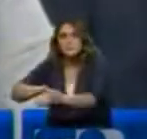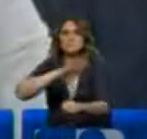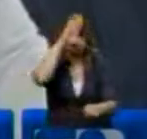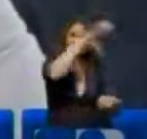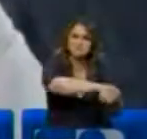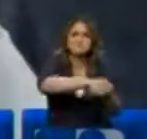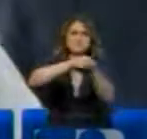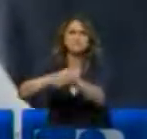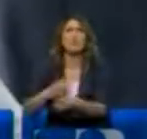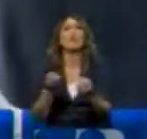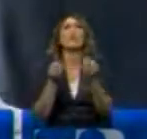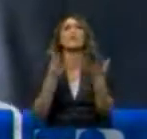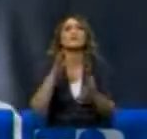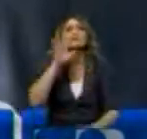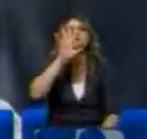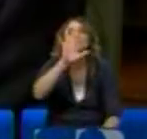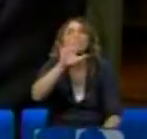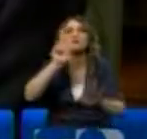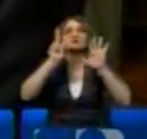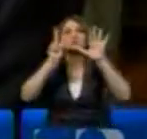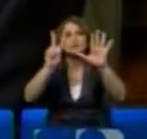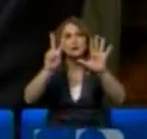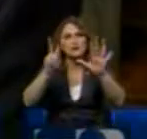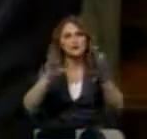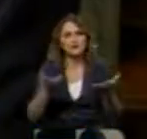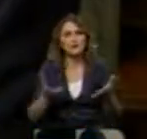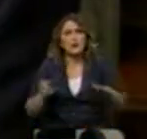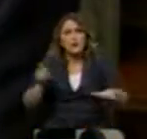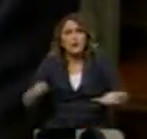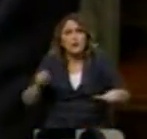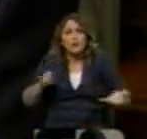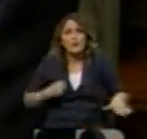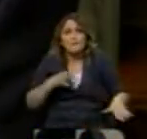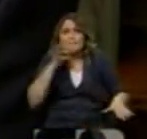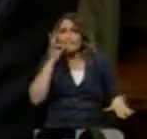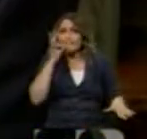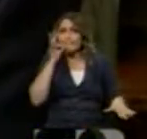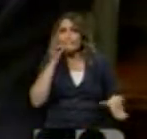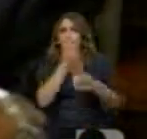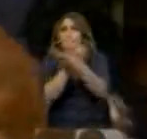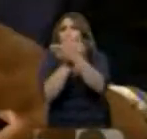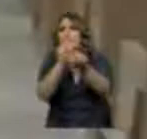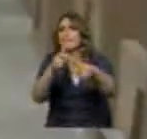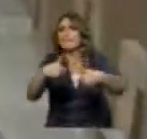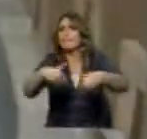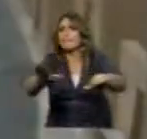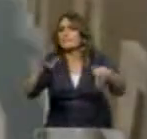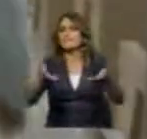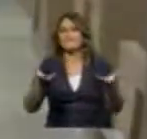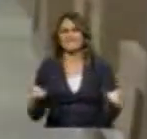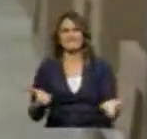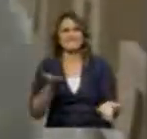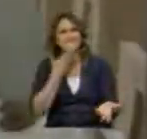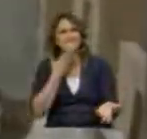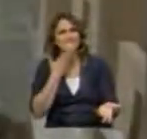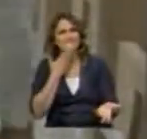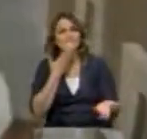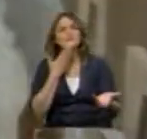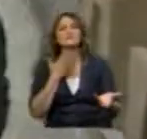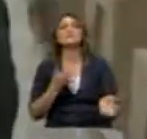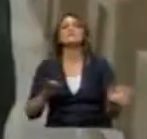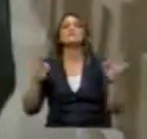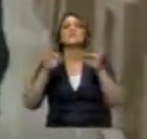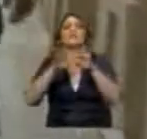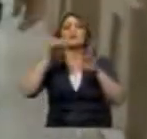57 detenciones y ninguna sentencia. De ahí que para Campaña la evaluación debe ser integral al sistema en sí. Llegar a instaurar